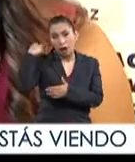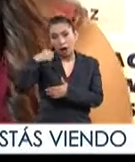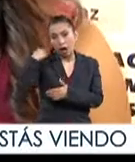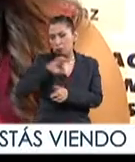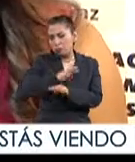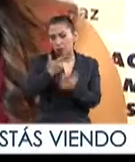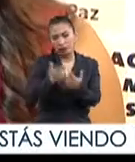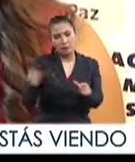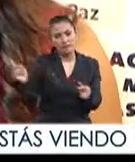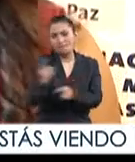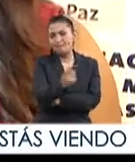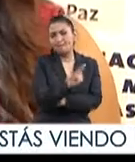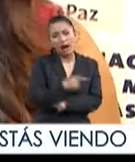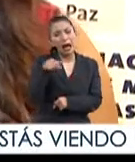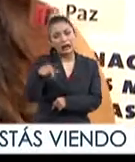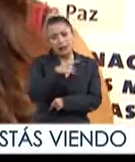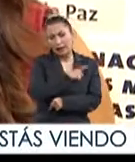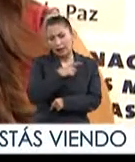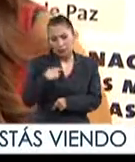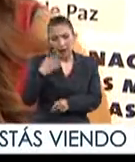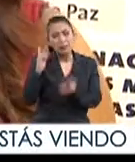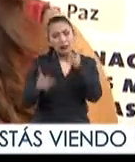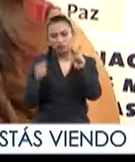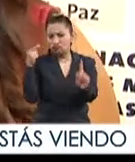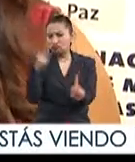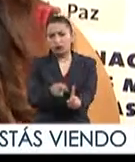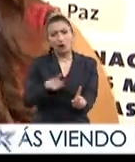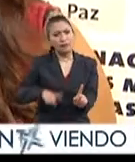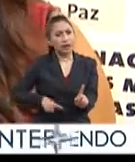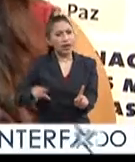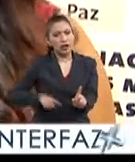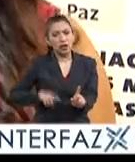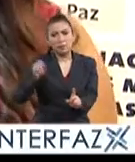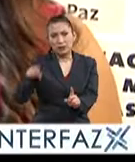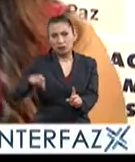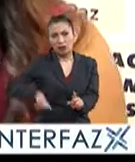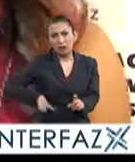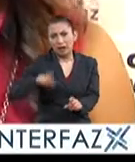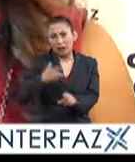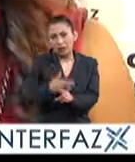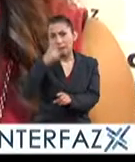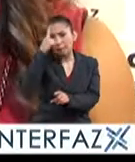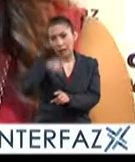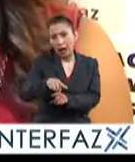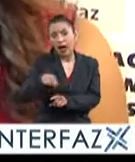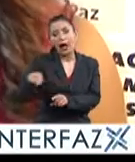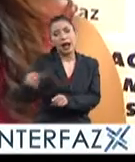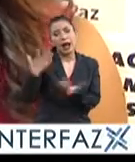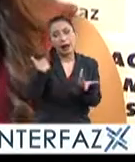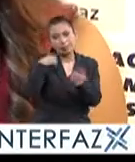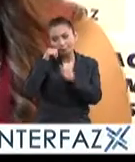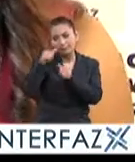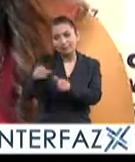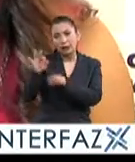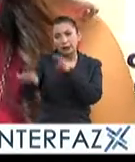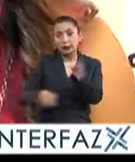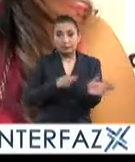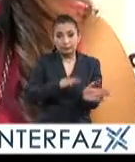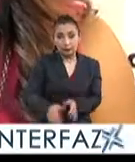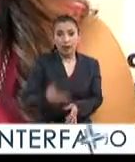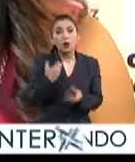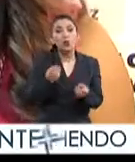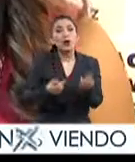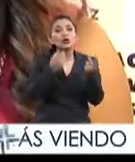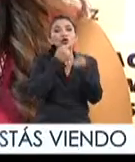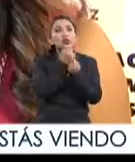Oaxaca. Yo supongo que allí ya debe haber un diálogo directo con los gobiernos de esos estados para, digamos, atender. Ahora, el número